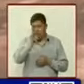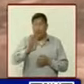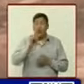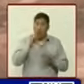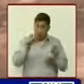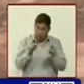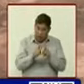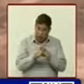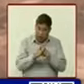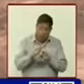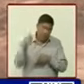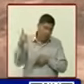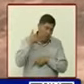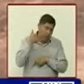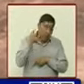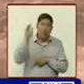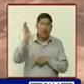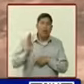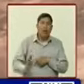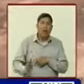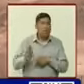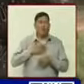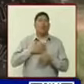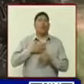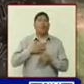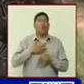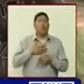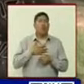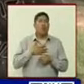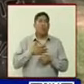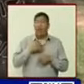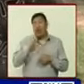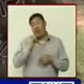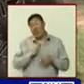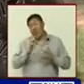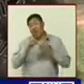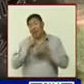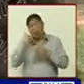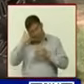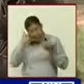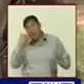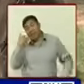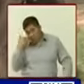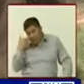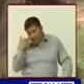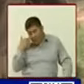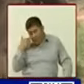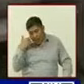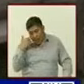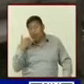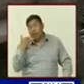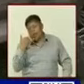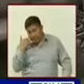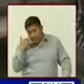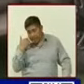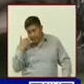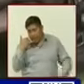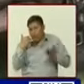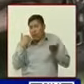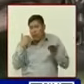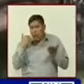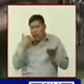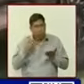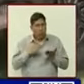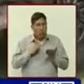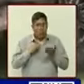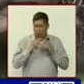por su hermana, que me llamó de Brasil y me trató. Yo contenta, no, señora Luz, le digo, ¿cómo está? ¿Y dónde está? Me